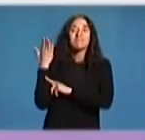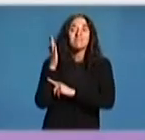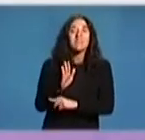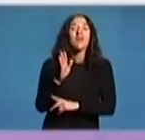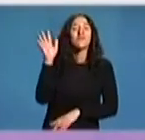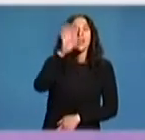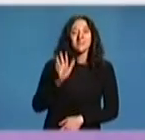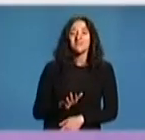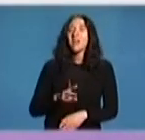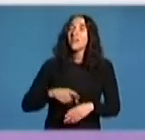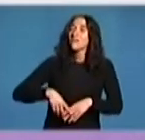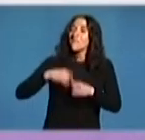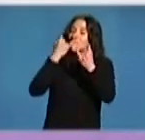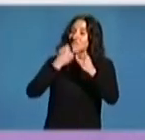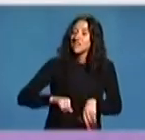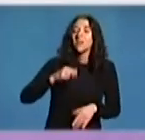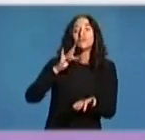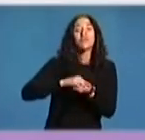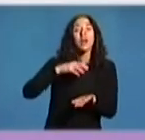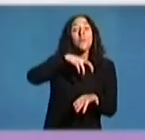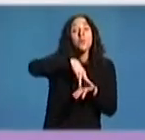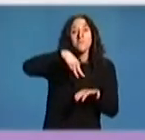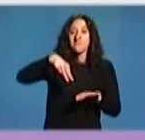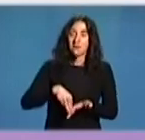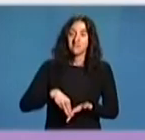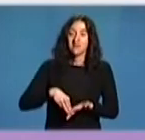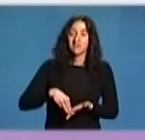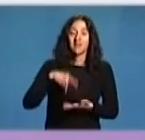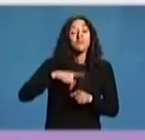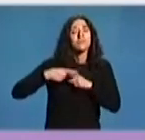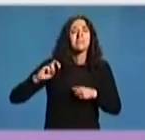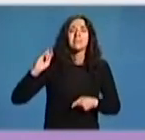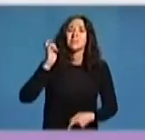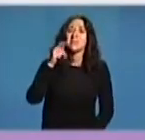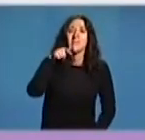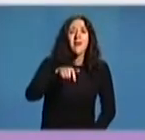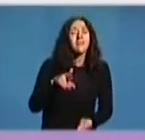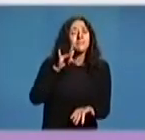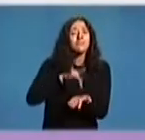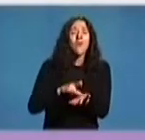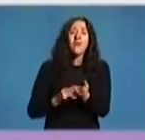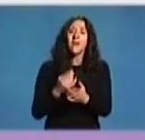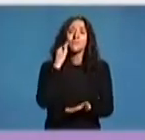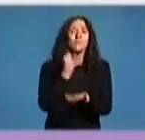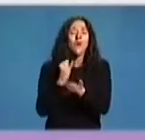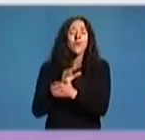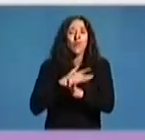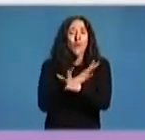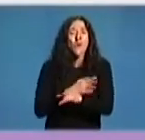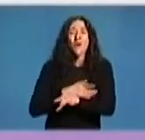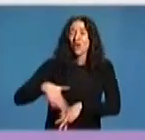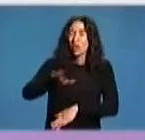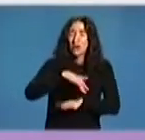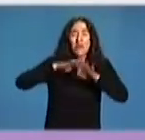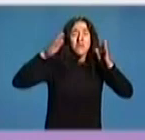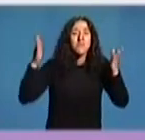xogos populares que organizou en Muimenta a Asociación Xotramo, unha actividade que contou con exhibicións de xogos de outros lugares do mundo e que na